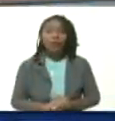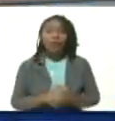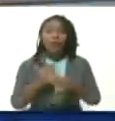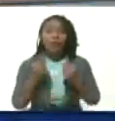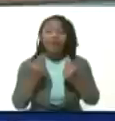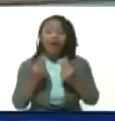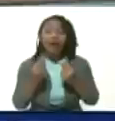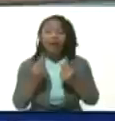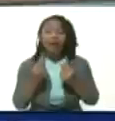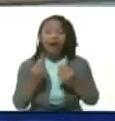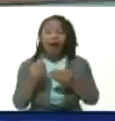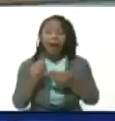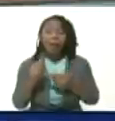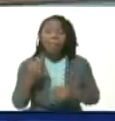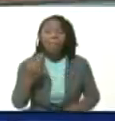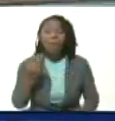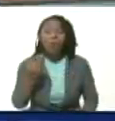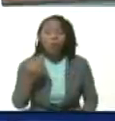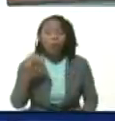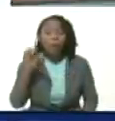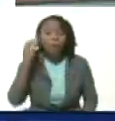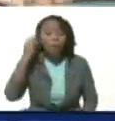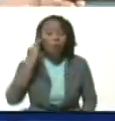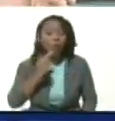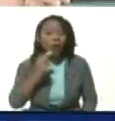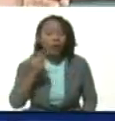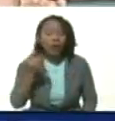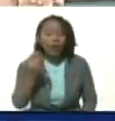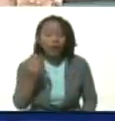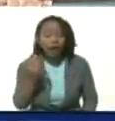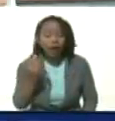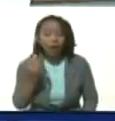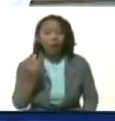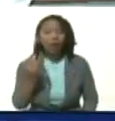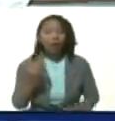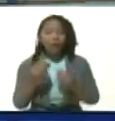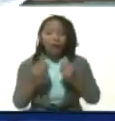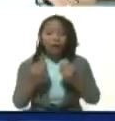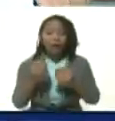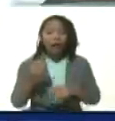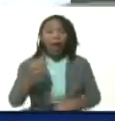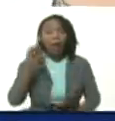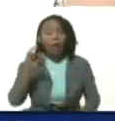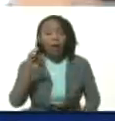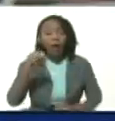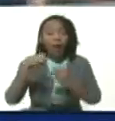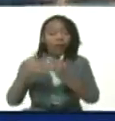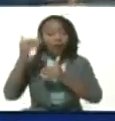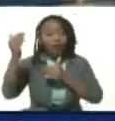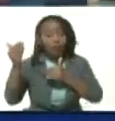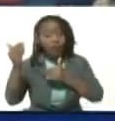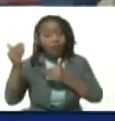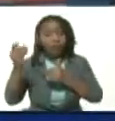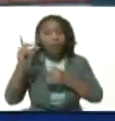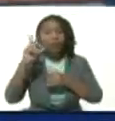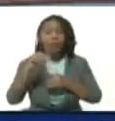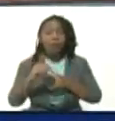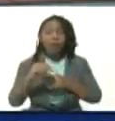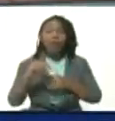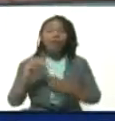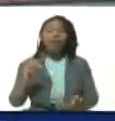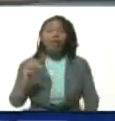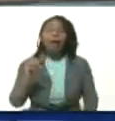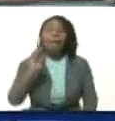riqueza en bolívares y riqueza en monedas extranjeras y riqueza en criptomonedas, además, porque ahora